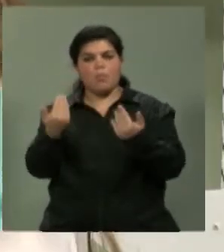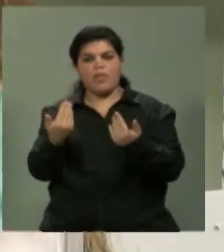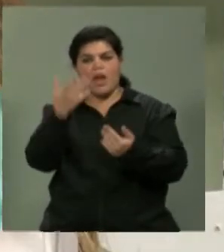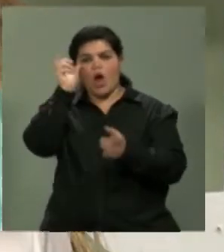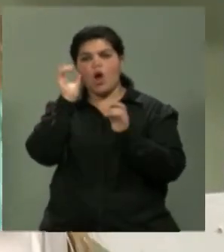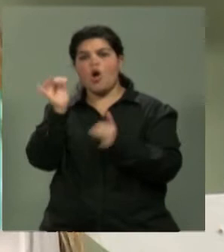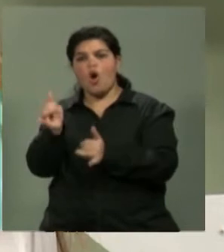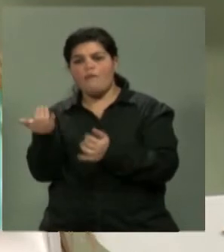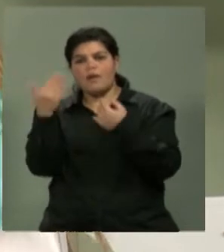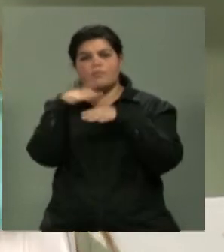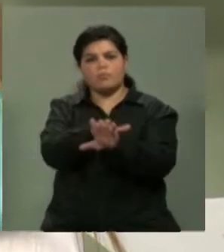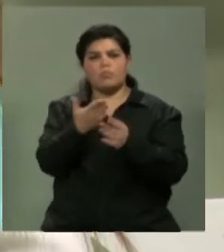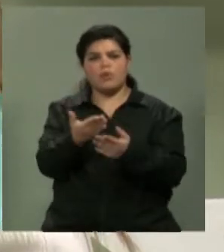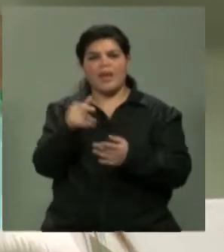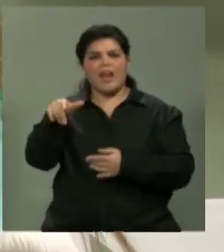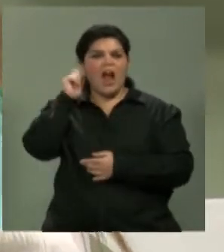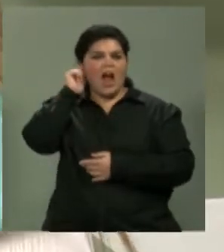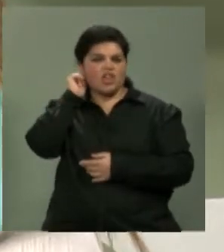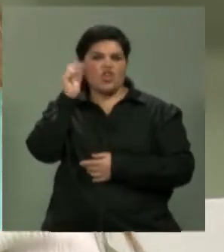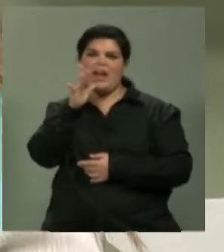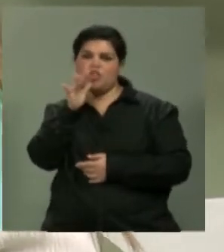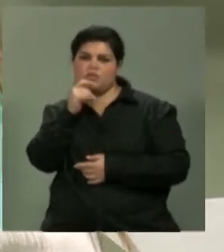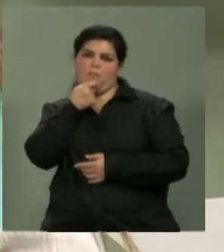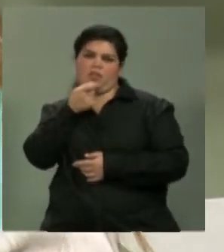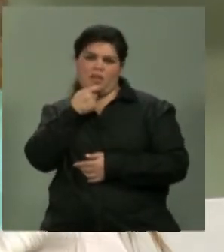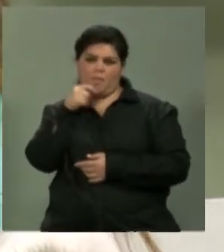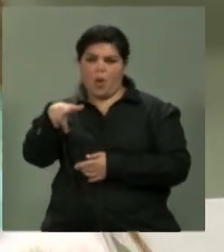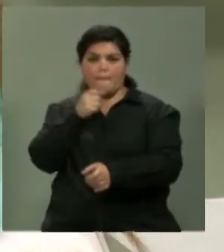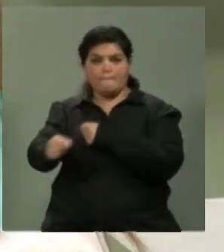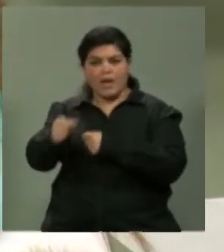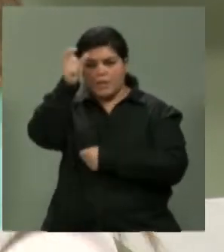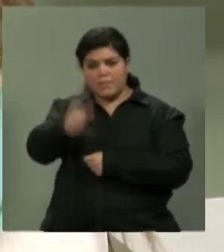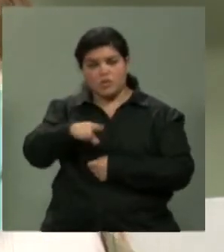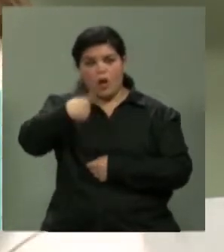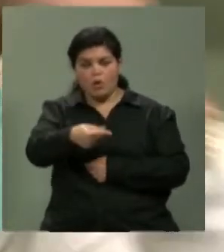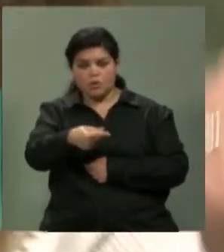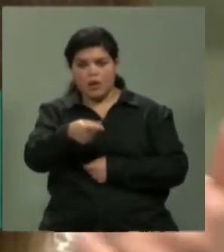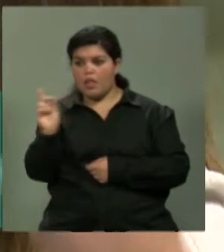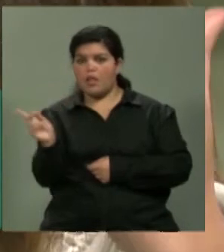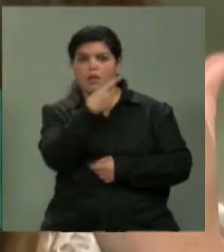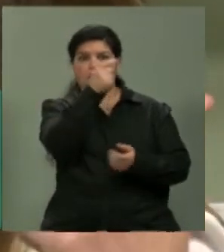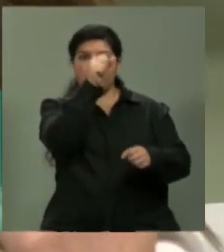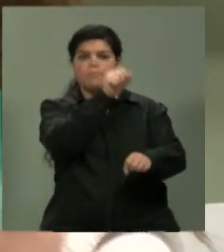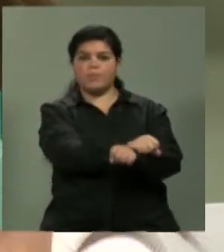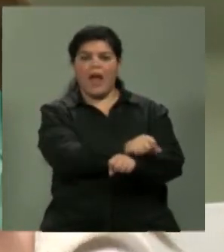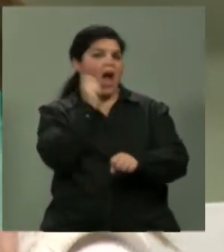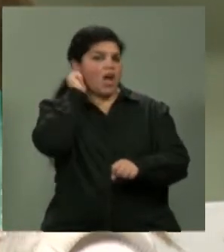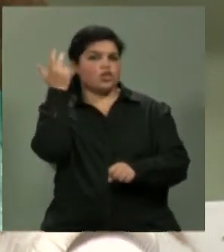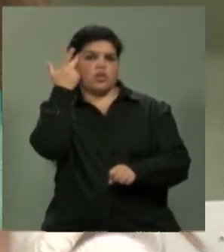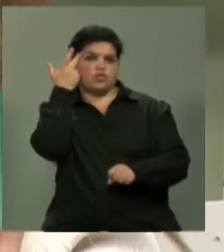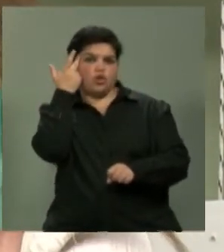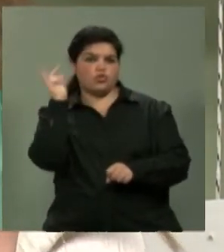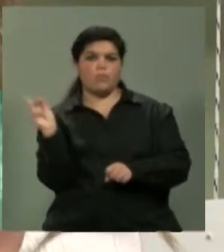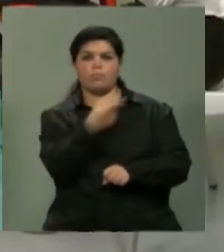pensemos, el chico delinquió, mató a una persona a los 14. Ese chico, si lo mandaba a una prisión, y a los 18 va a una prisión común, digamos,